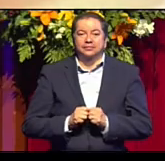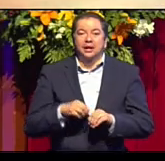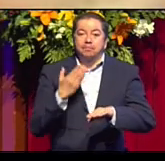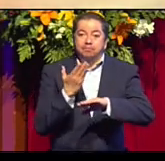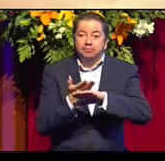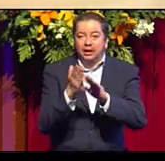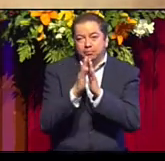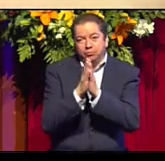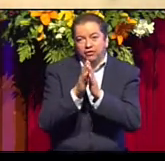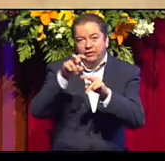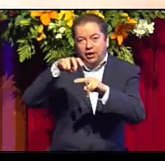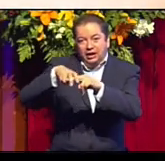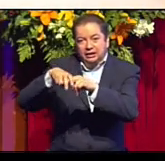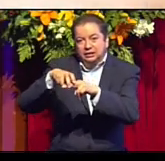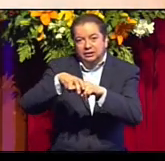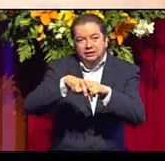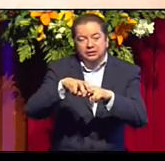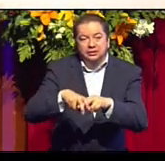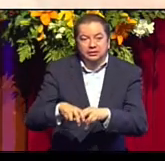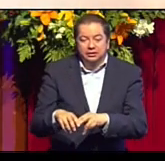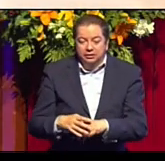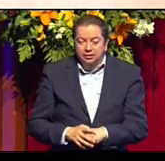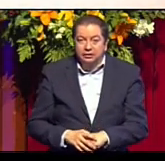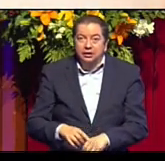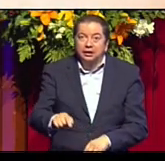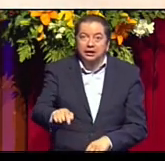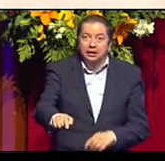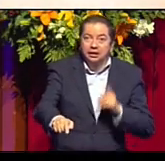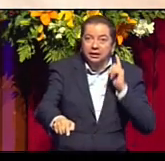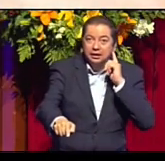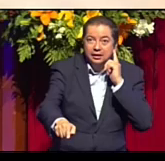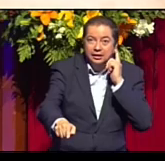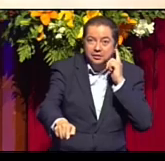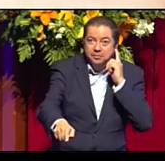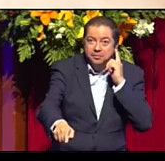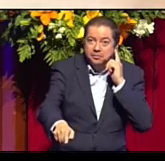Pedimos tomar asiento, por favor. Y tristeza y en tu alma,